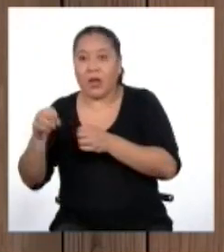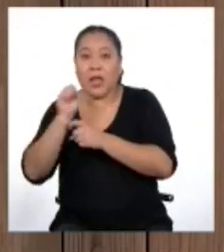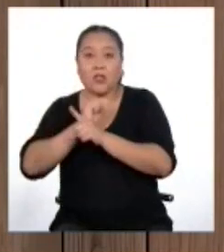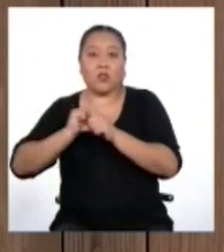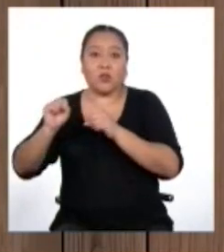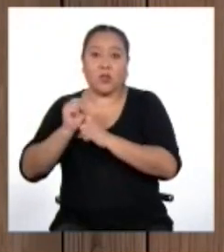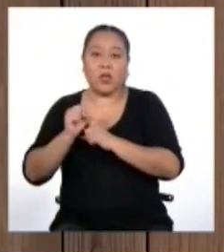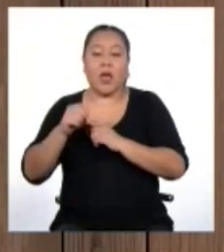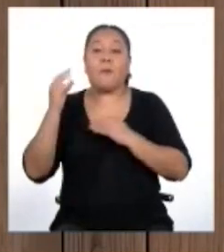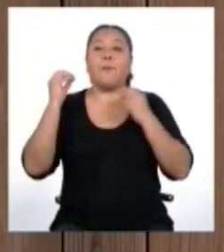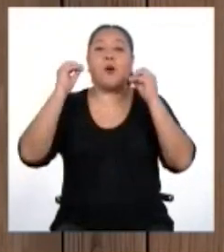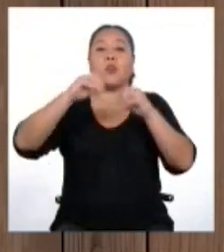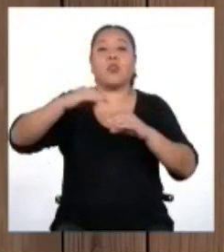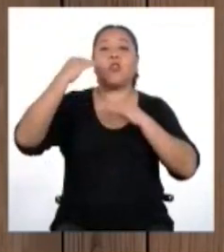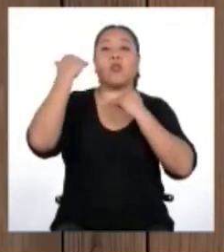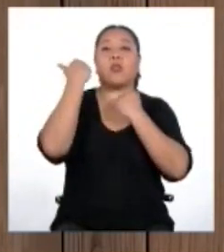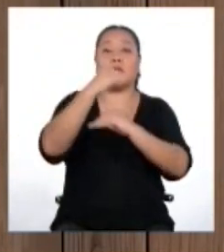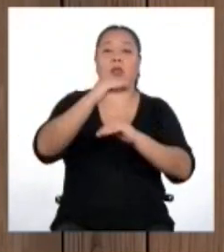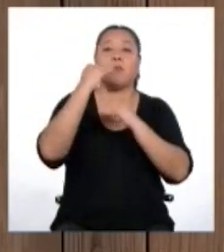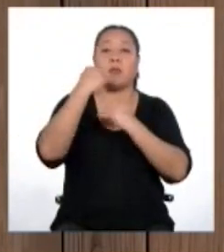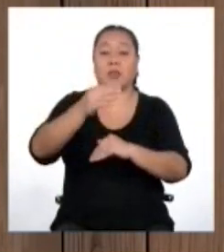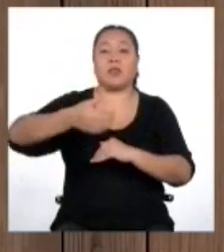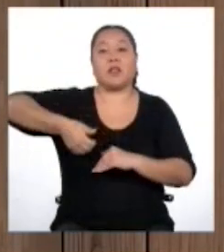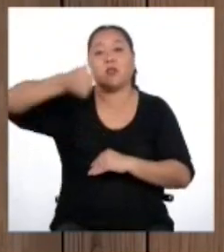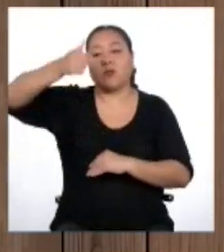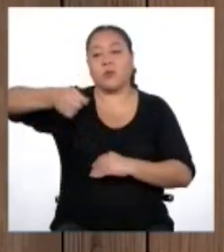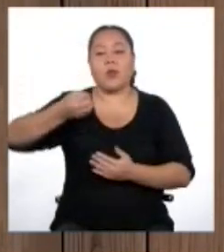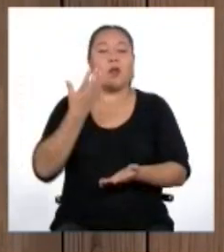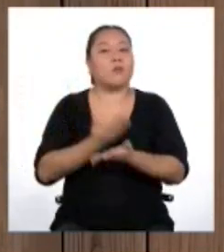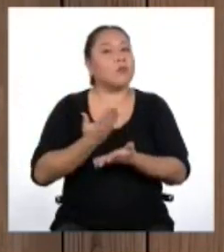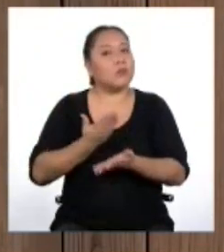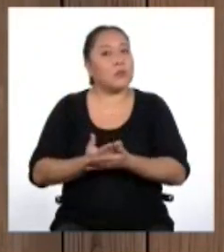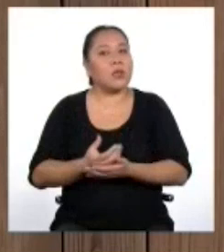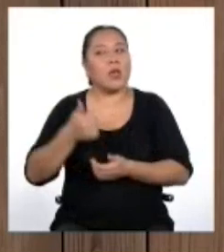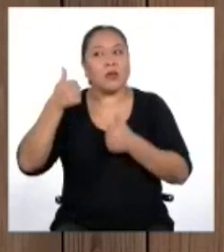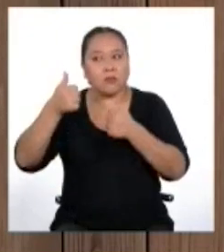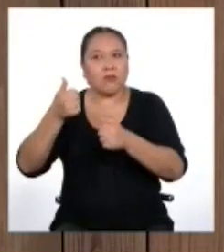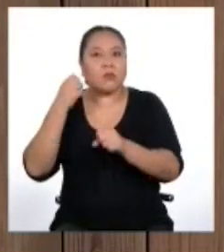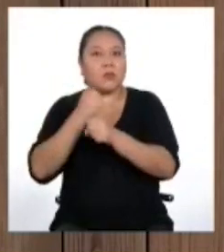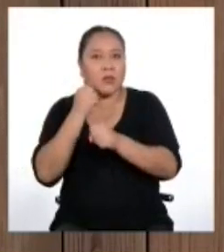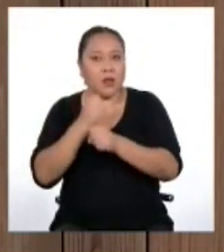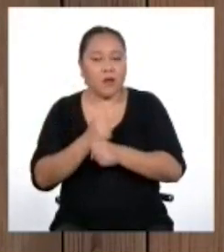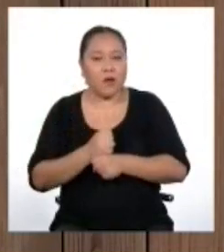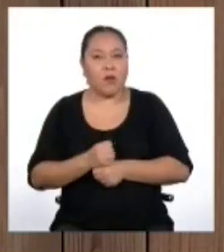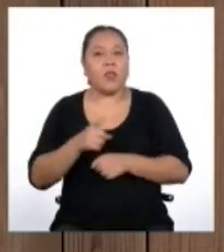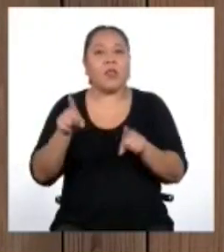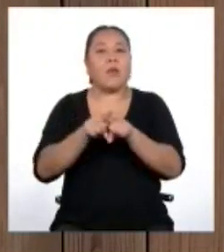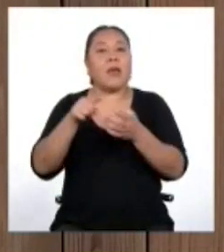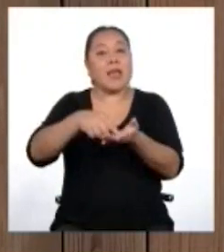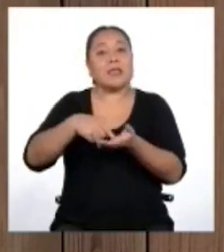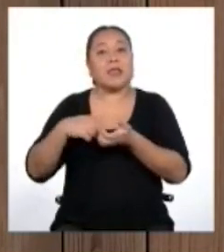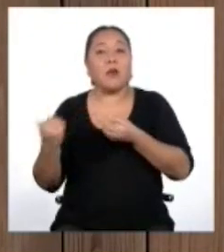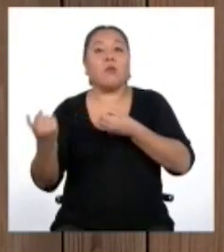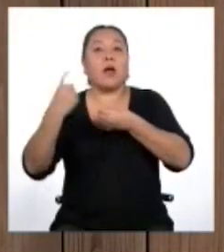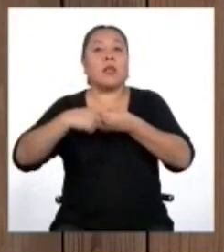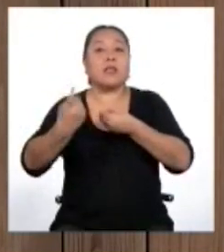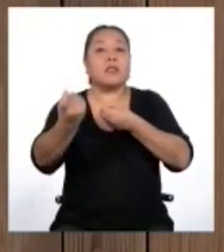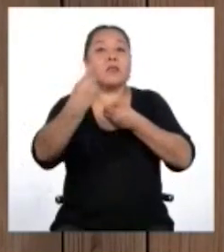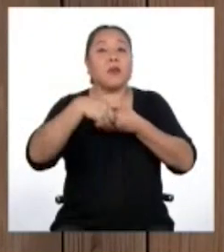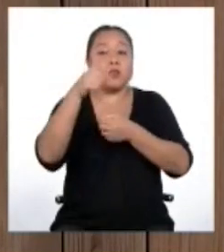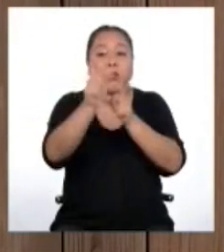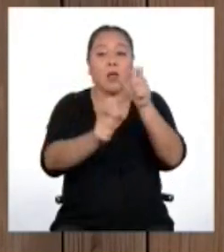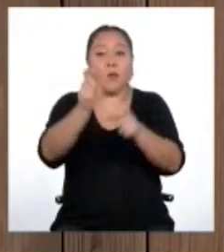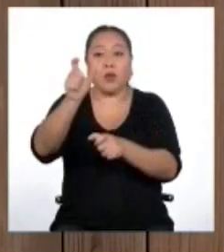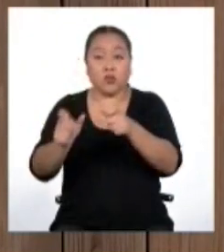a las autoridades para garantizar el buen desempeño de estos. También exige la participación activa de los ciudadanos